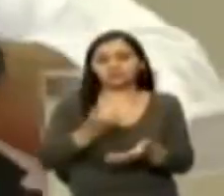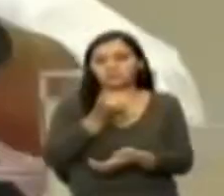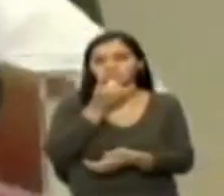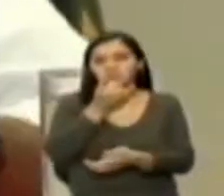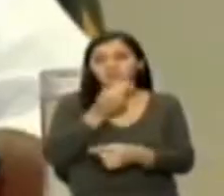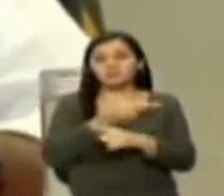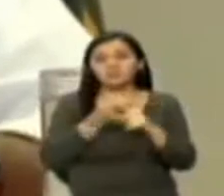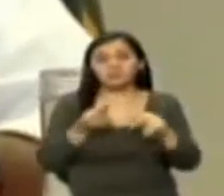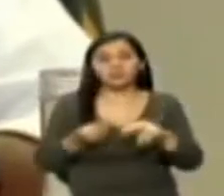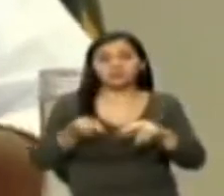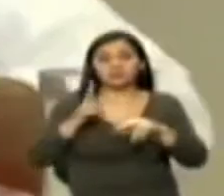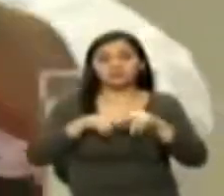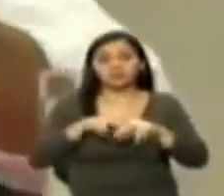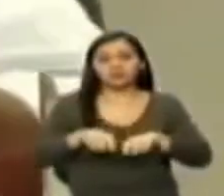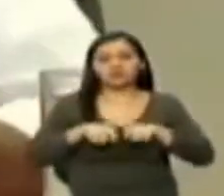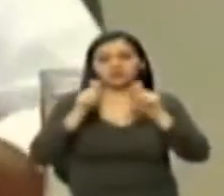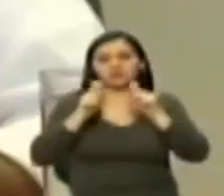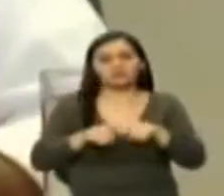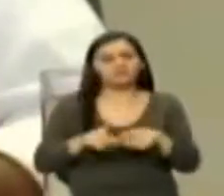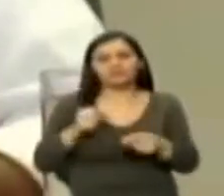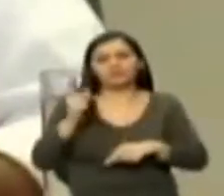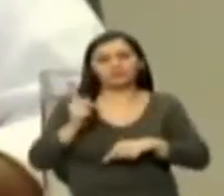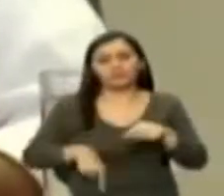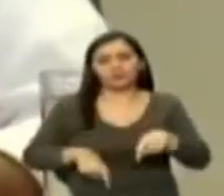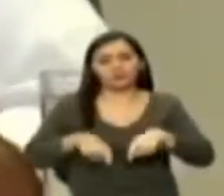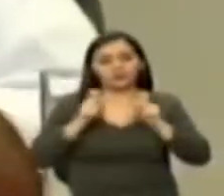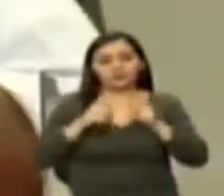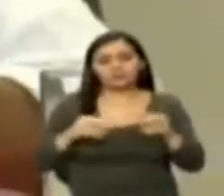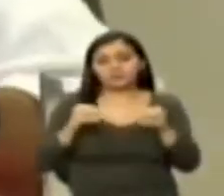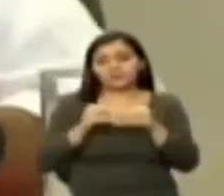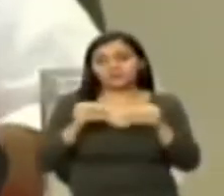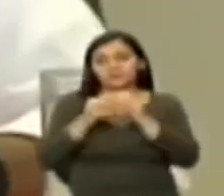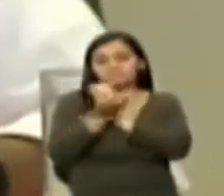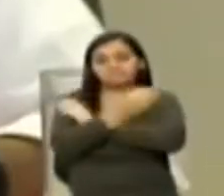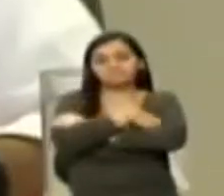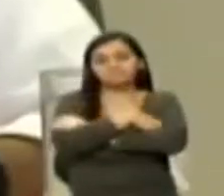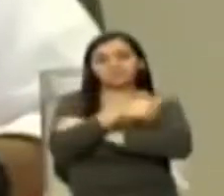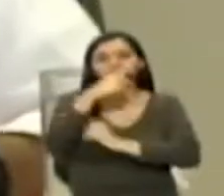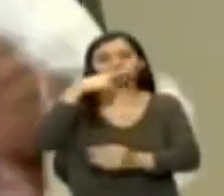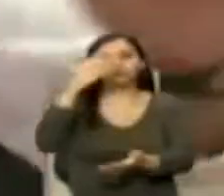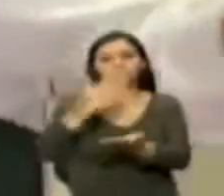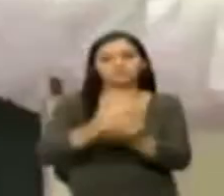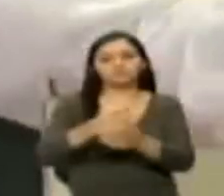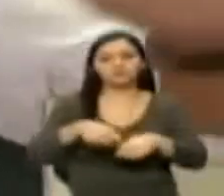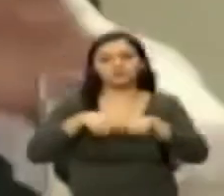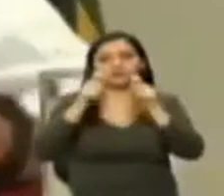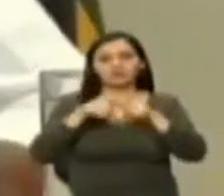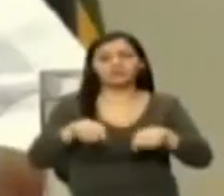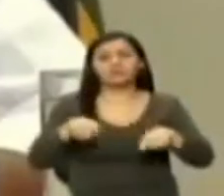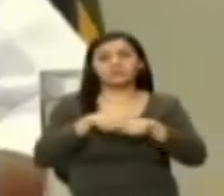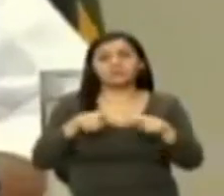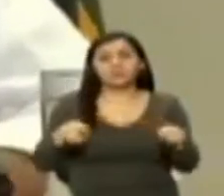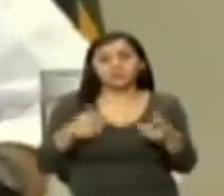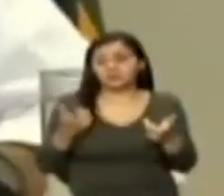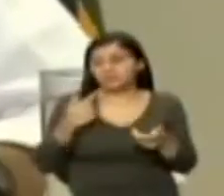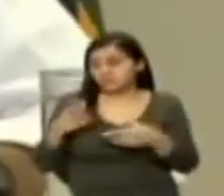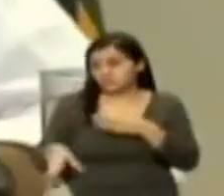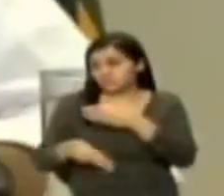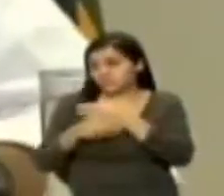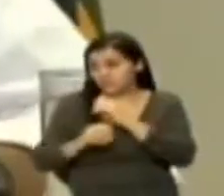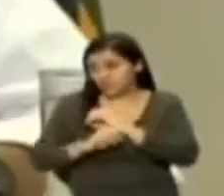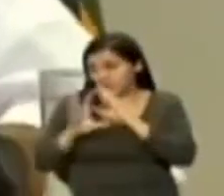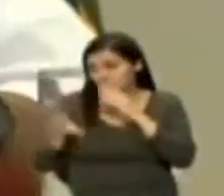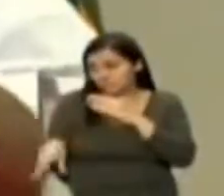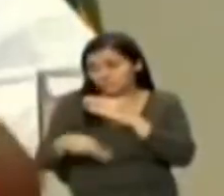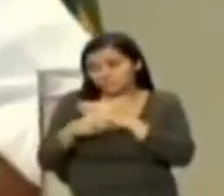se incrementó mucho el contrato original y ya no pudimos seguirla contratando. Se tuvo que suspender el contrato con Hidalgo-Hidalgo, corríeme si soy impreciso, Rodrigo, que tú conoces de